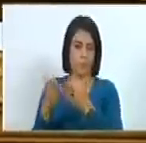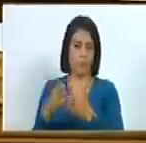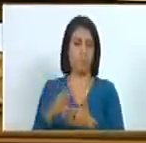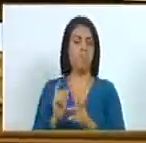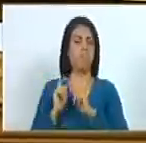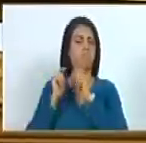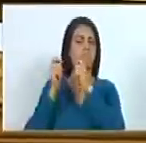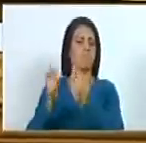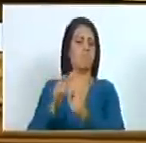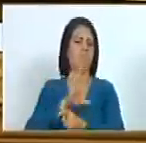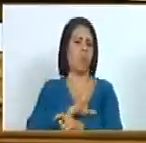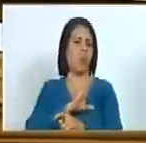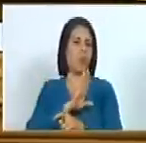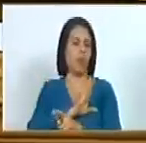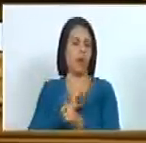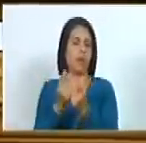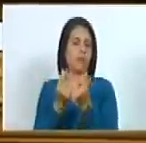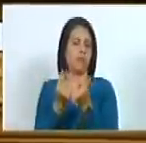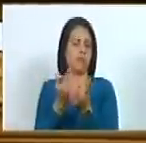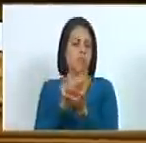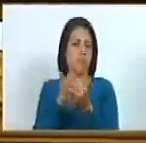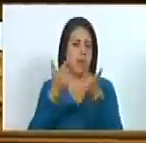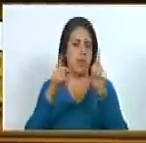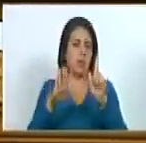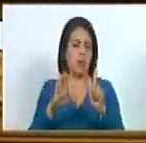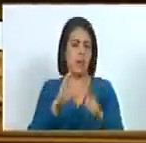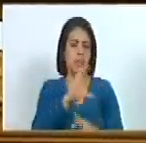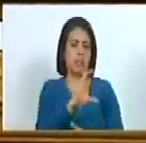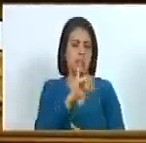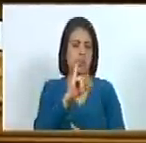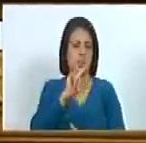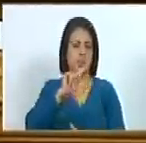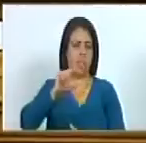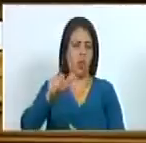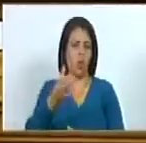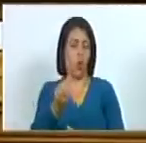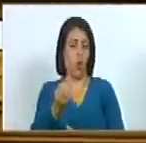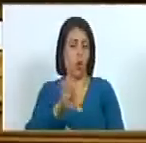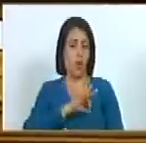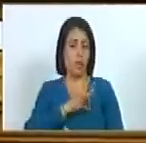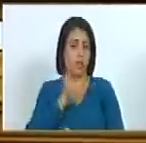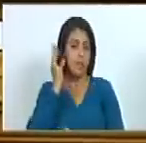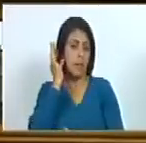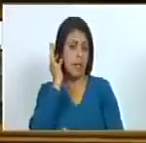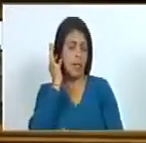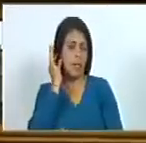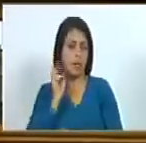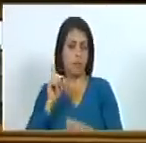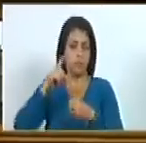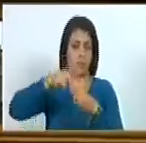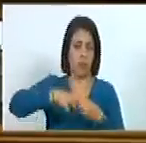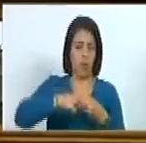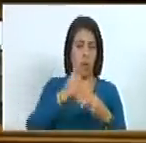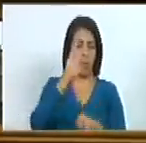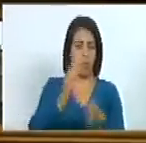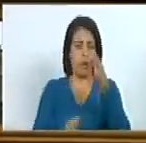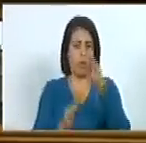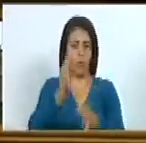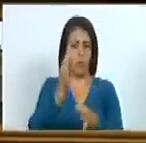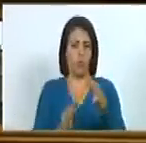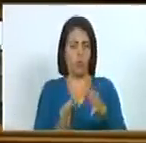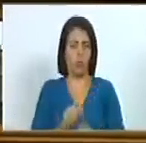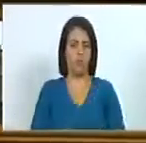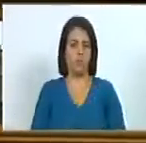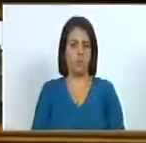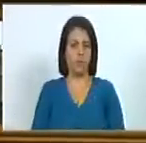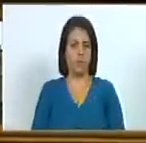puede disponer libremente de los recursos de Citgo. Esa señora milita en el partido Primero Justicia,